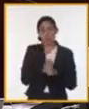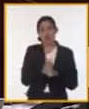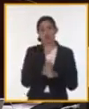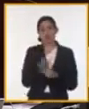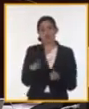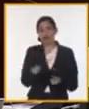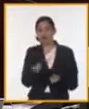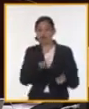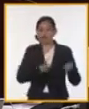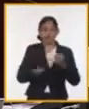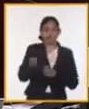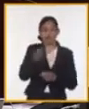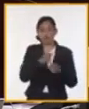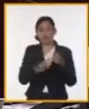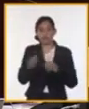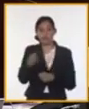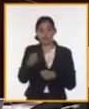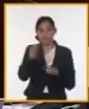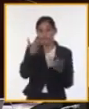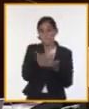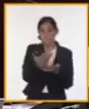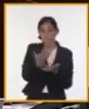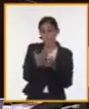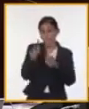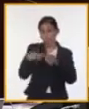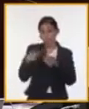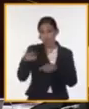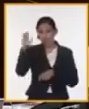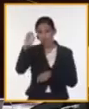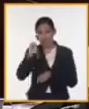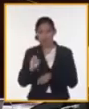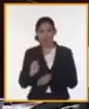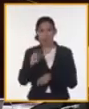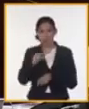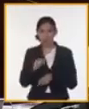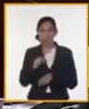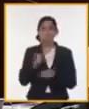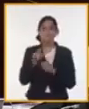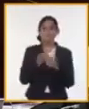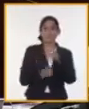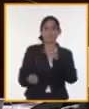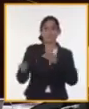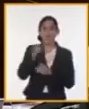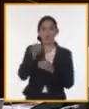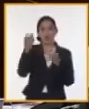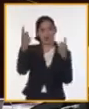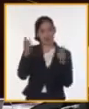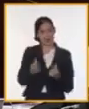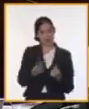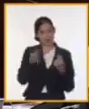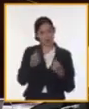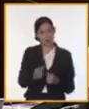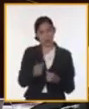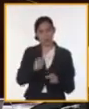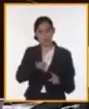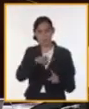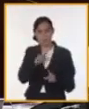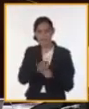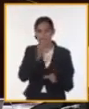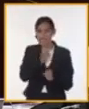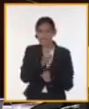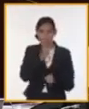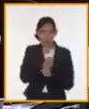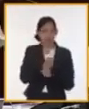la propia ACUA y otros organismos, el Ministerio de Economía también, se ha logrado elaborar no